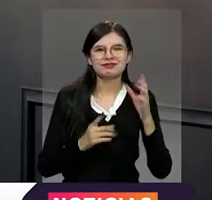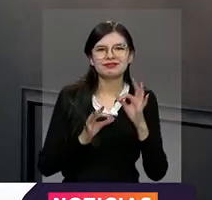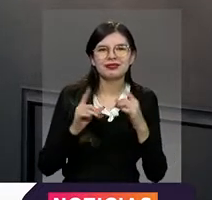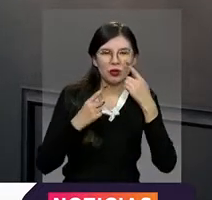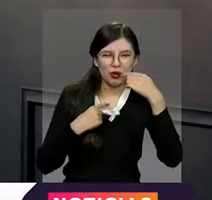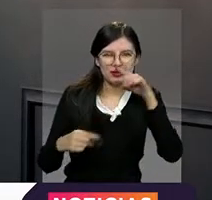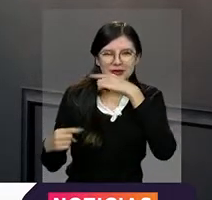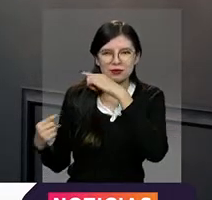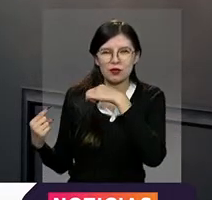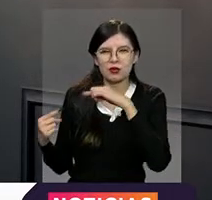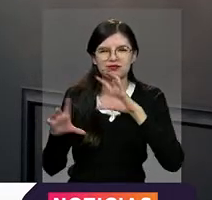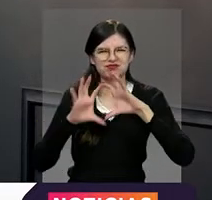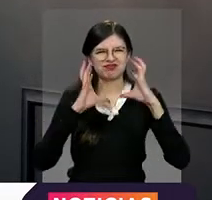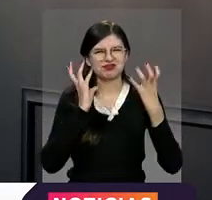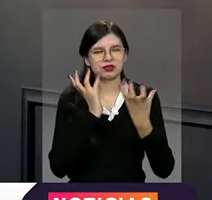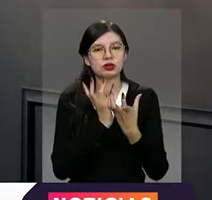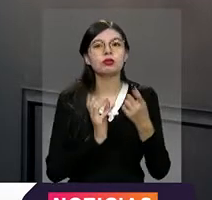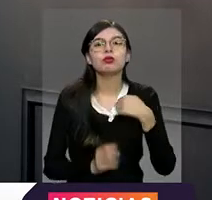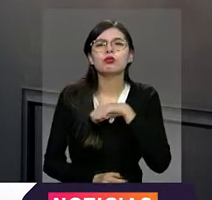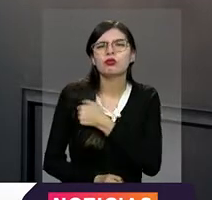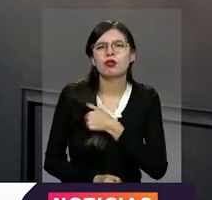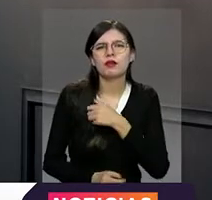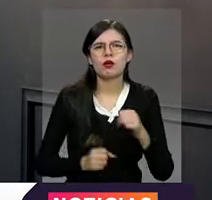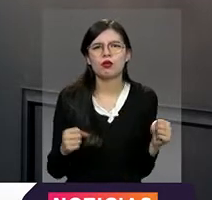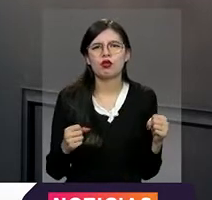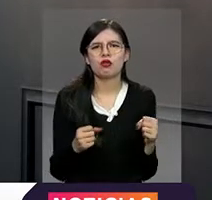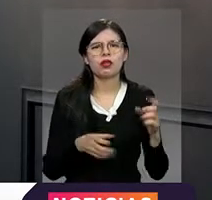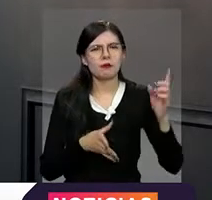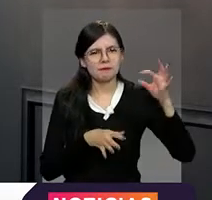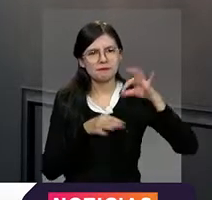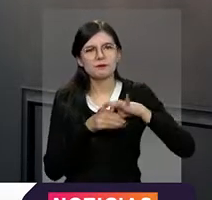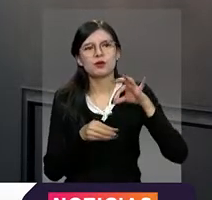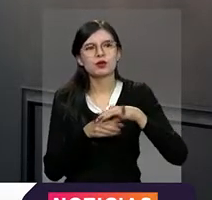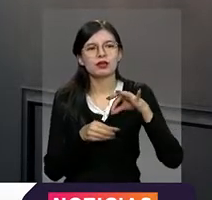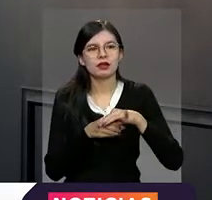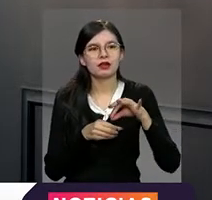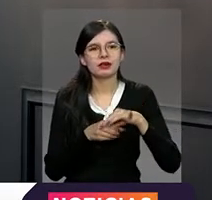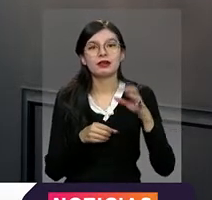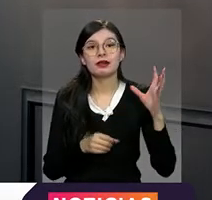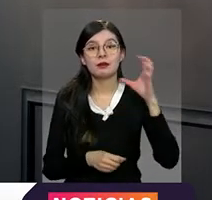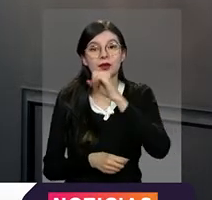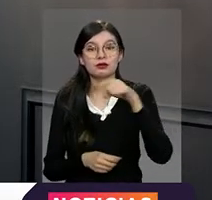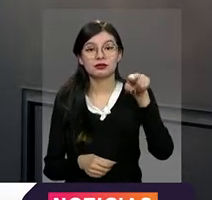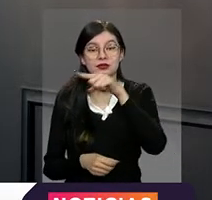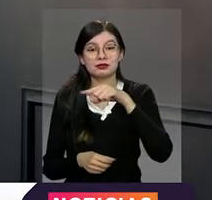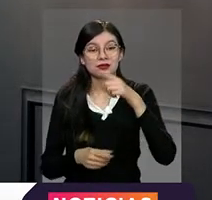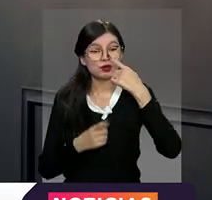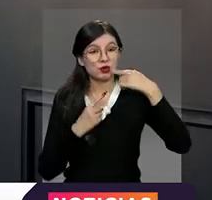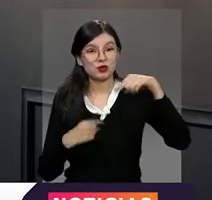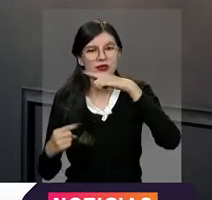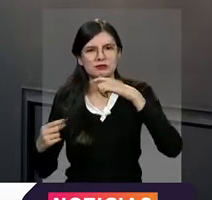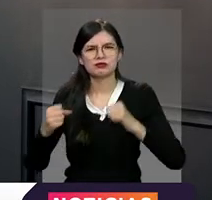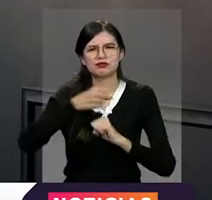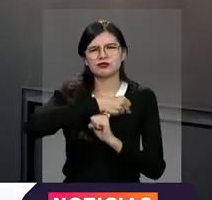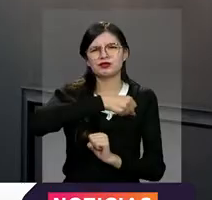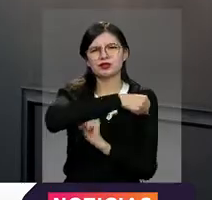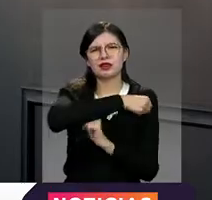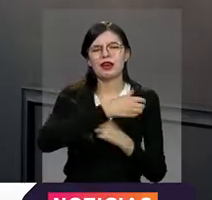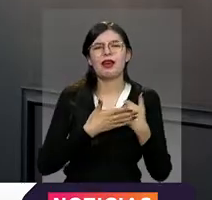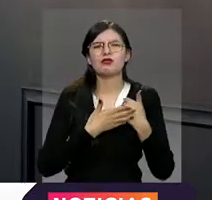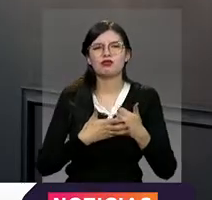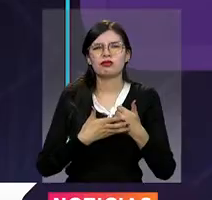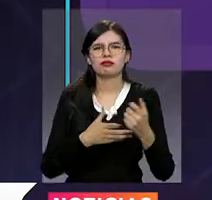los capitalinos a votar y lograr que la ciudad logre mantenerse en un destino ideal y así fortalecer este sector que aporta un gran número de